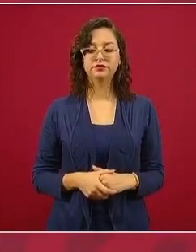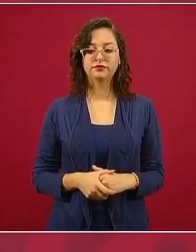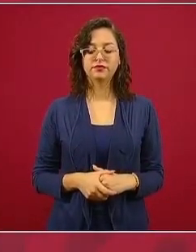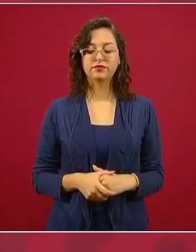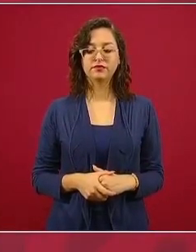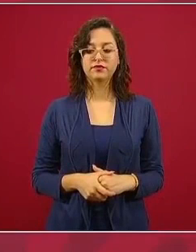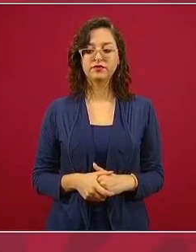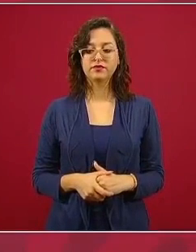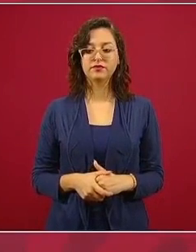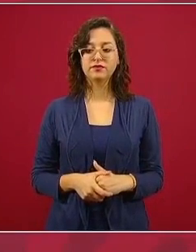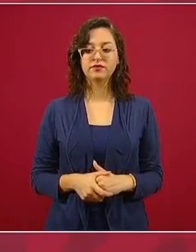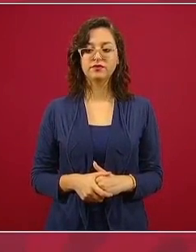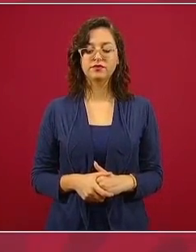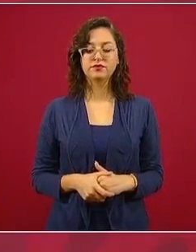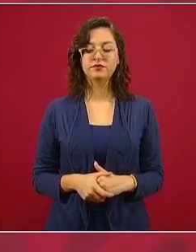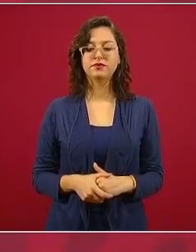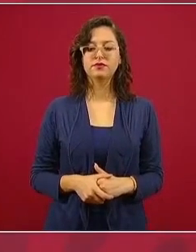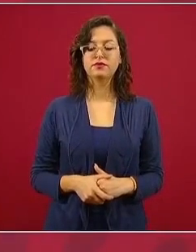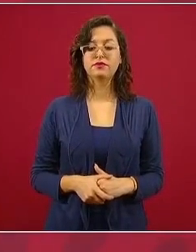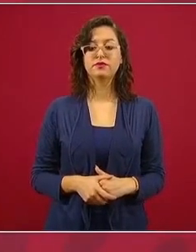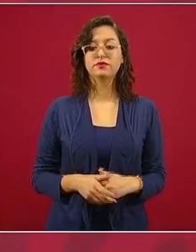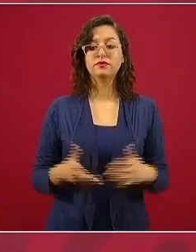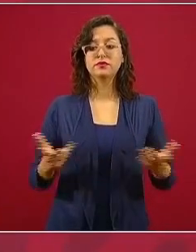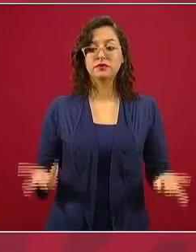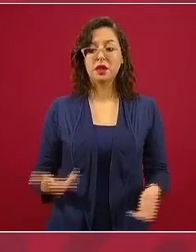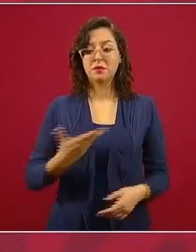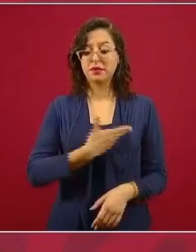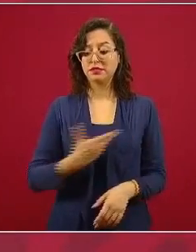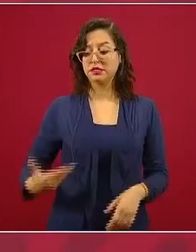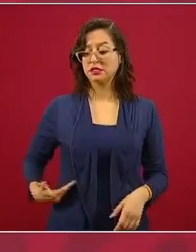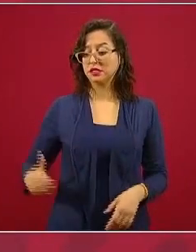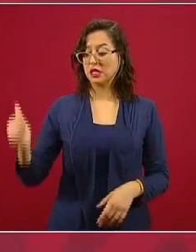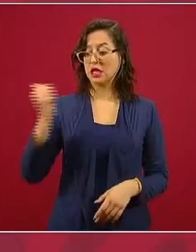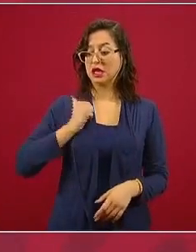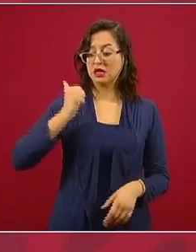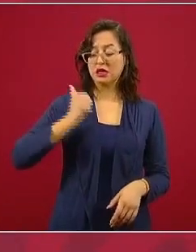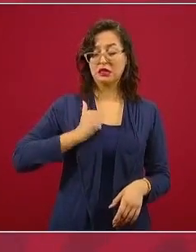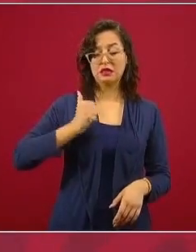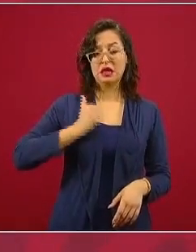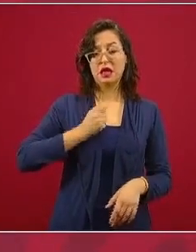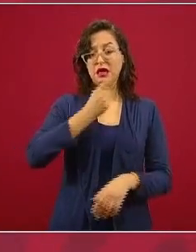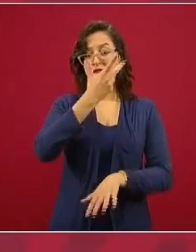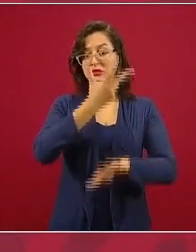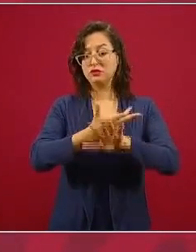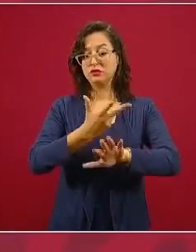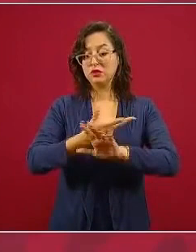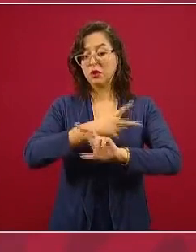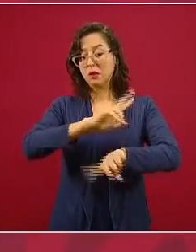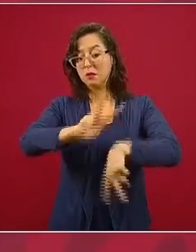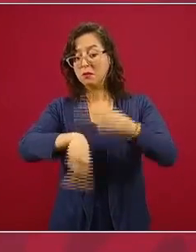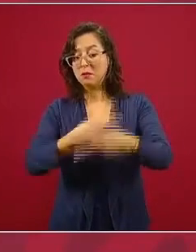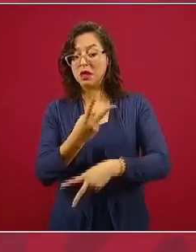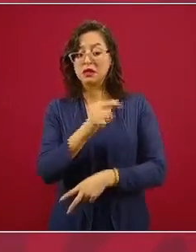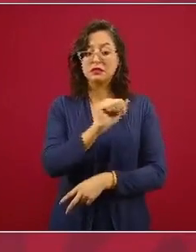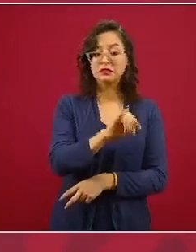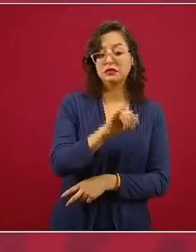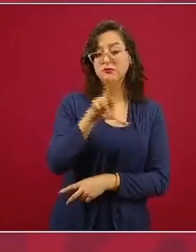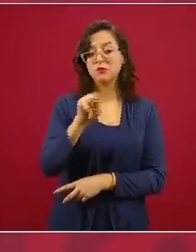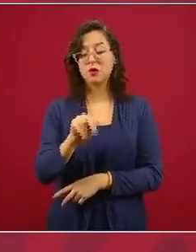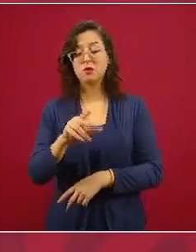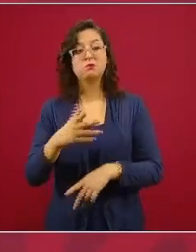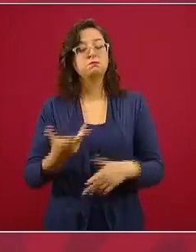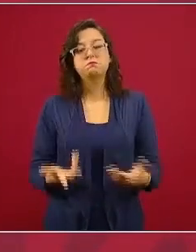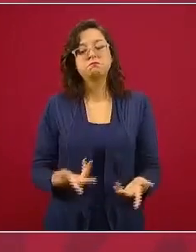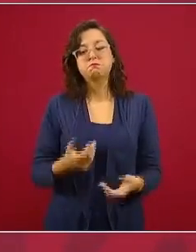Acerca de la visita del primer ministro de Canadá, todavía no responden. Tengo entendido,